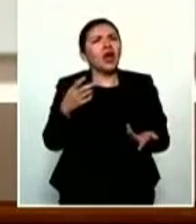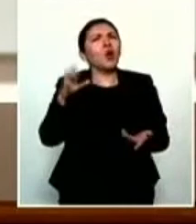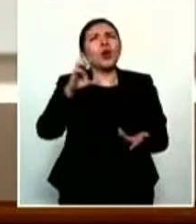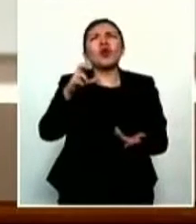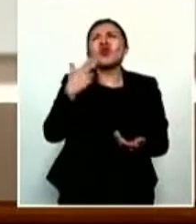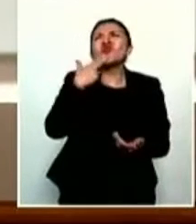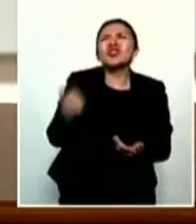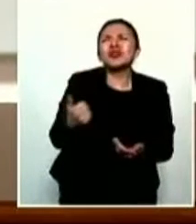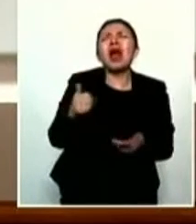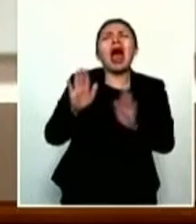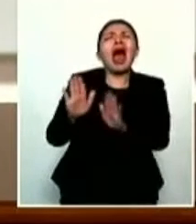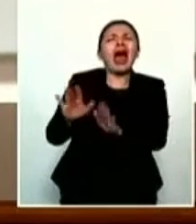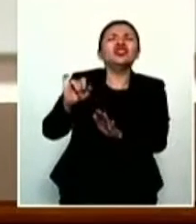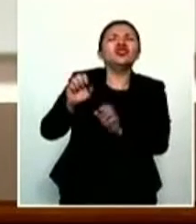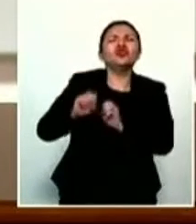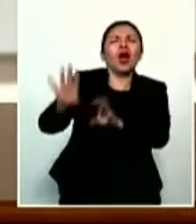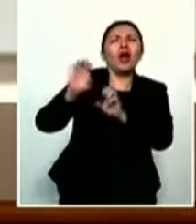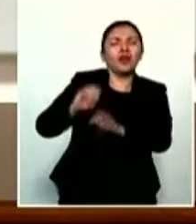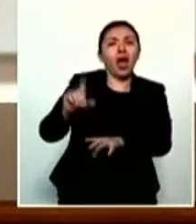servía.